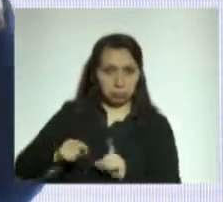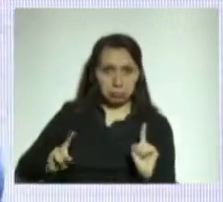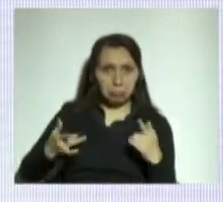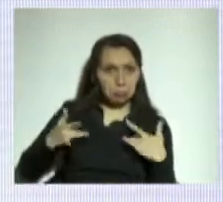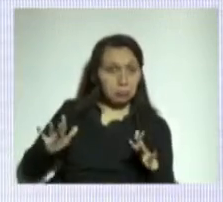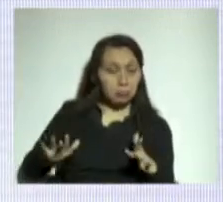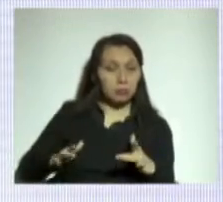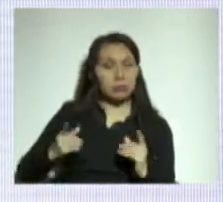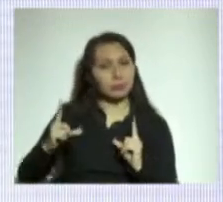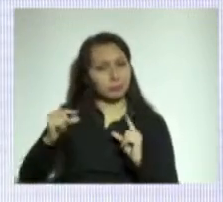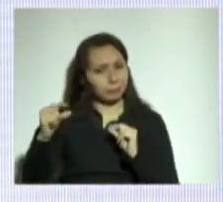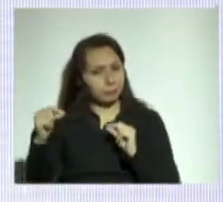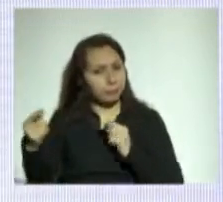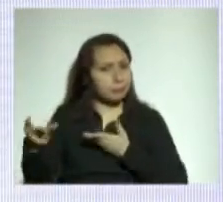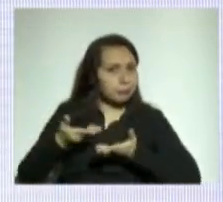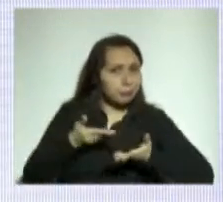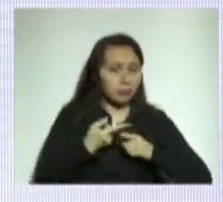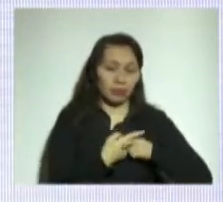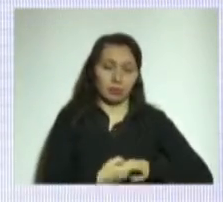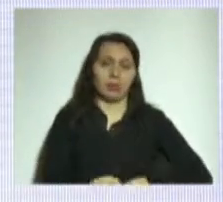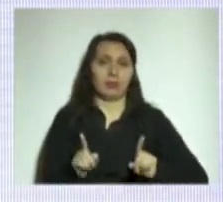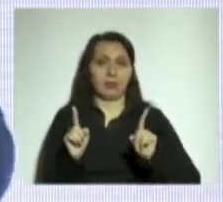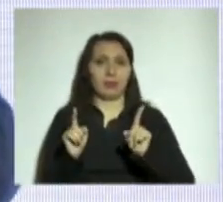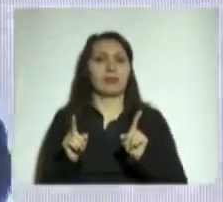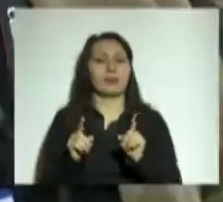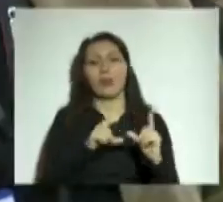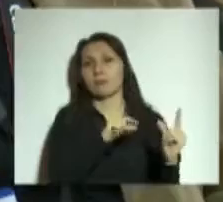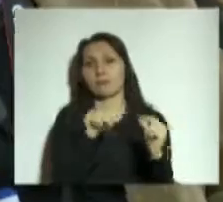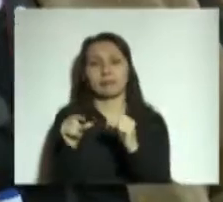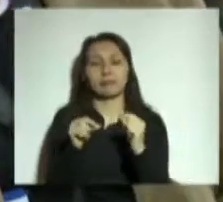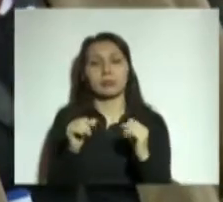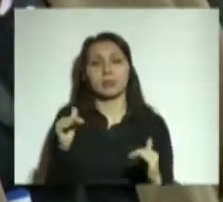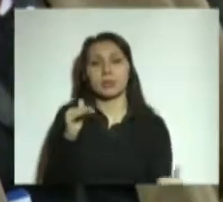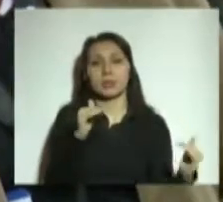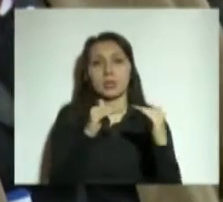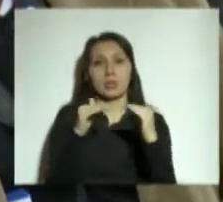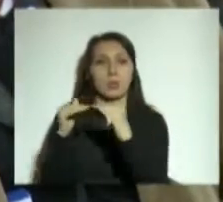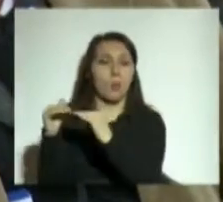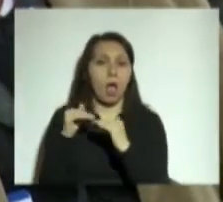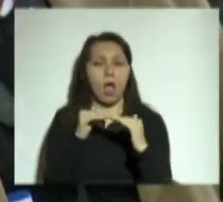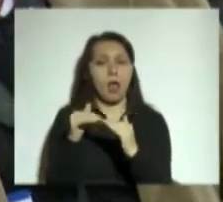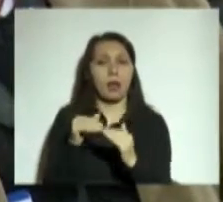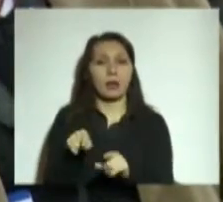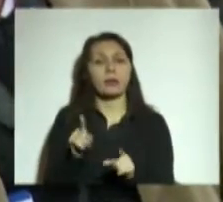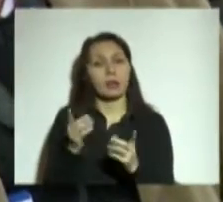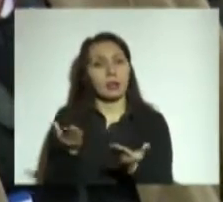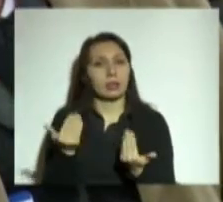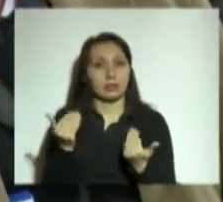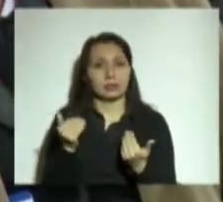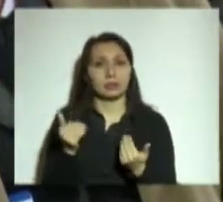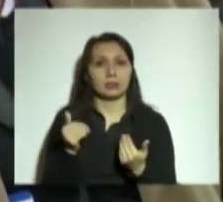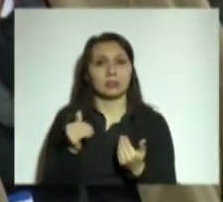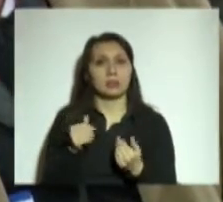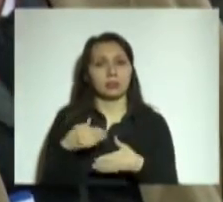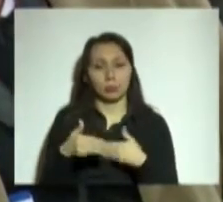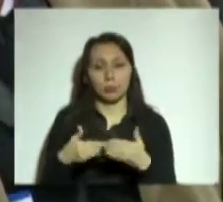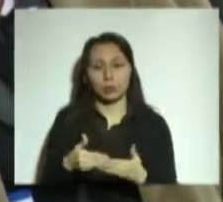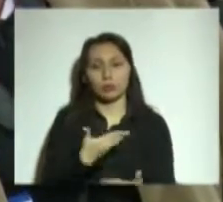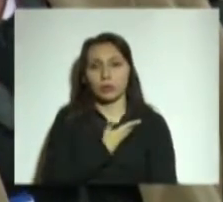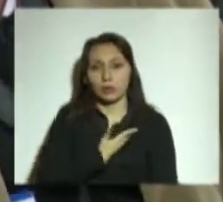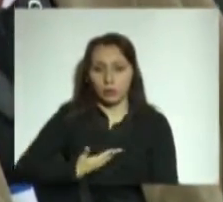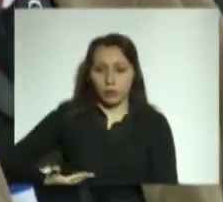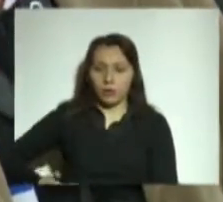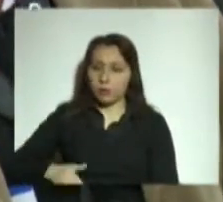un diálogo totalmente diferente, es un diálogo de equivalencias, ¿no?, que requiere unos procesos de